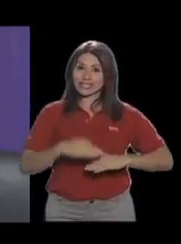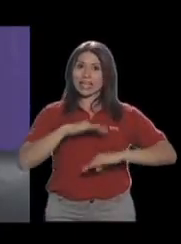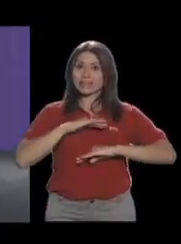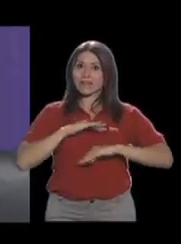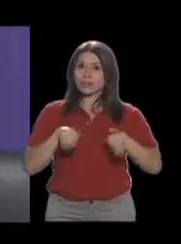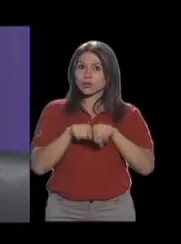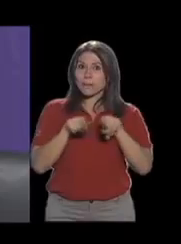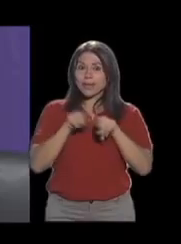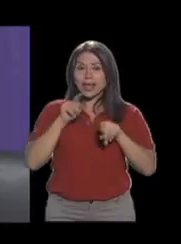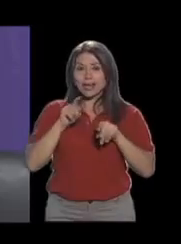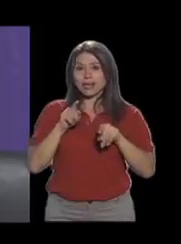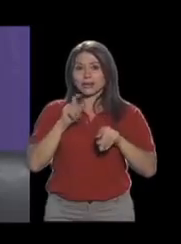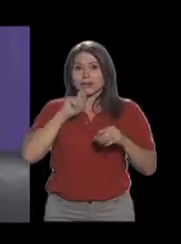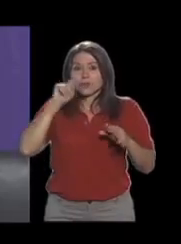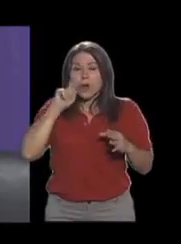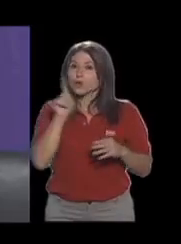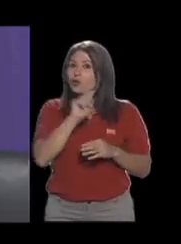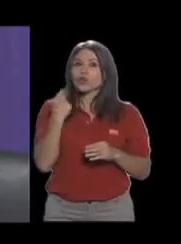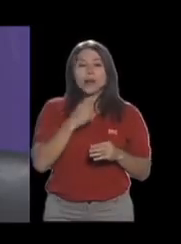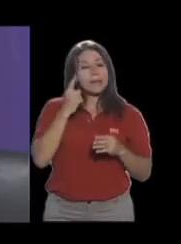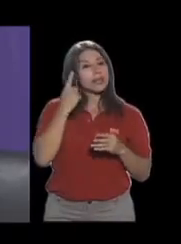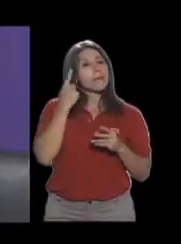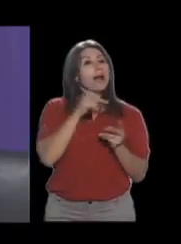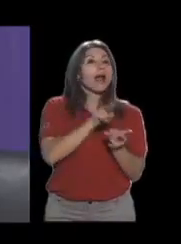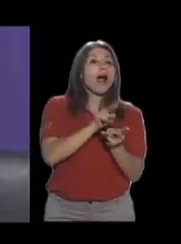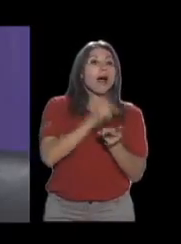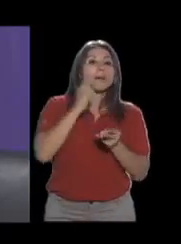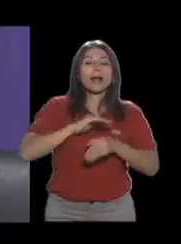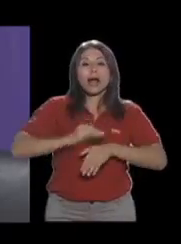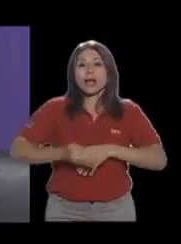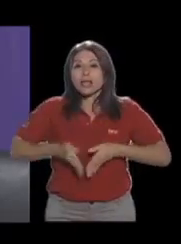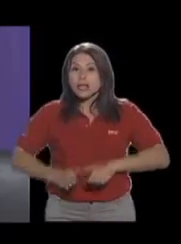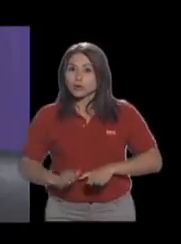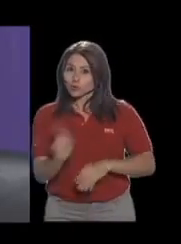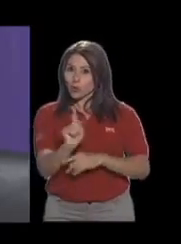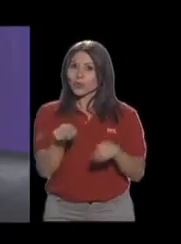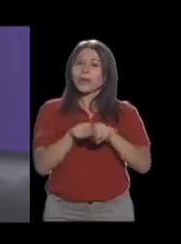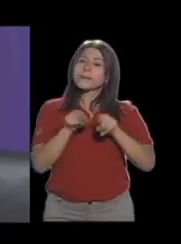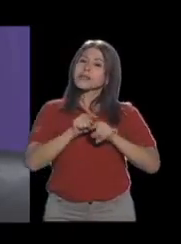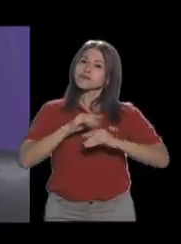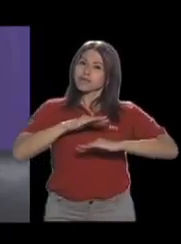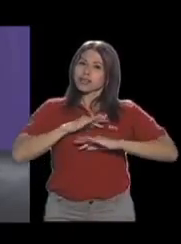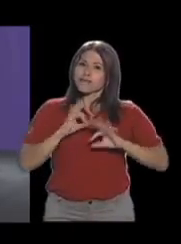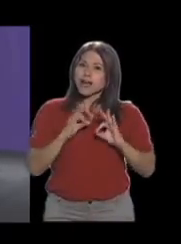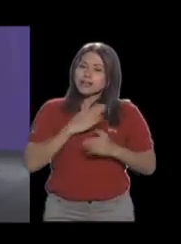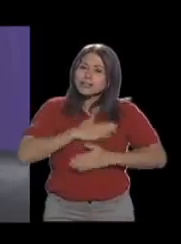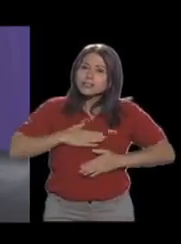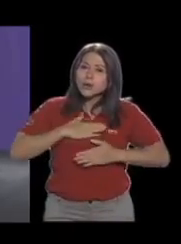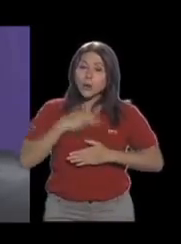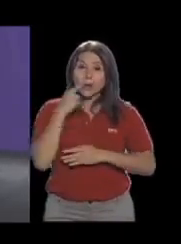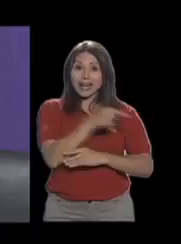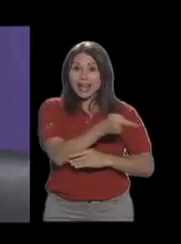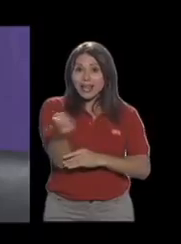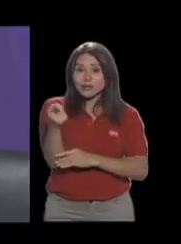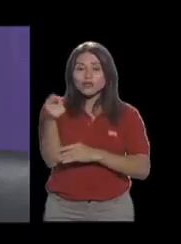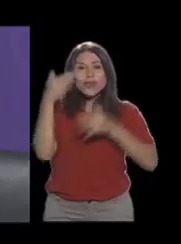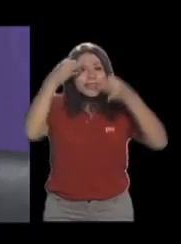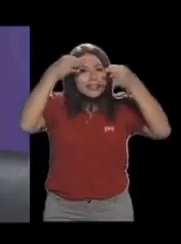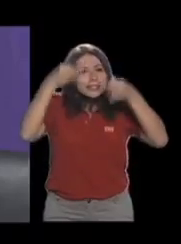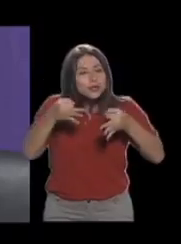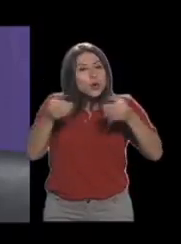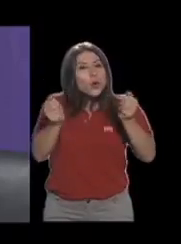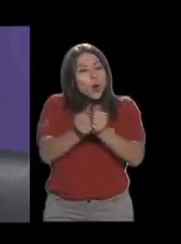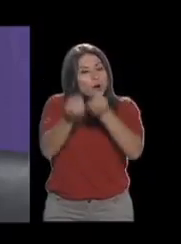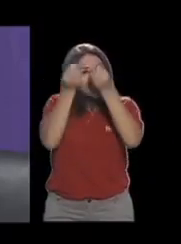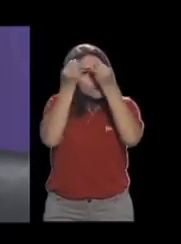¿verdad? No meramente reproductivo, para que tomen la decisión informada de qué hacer a